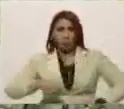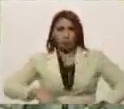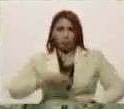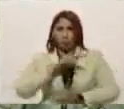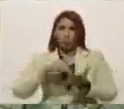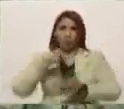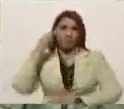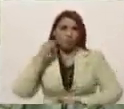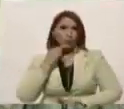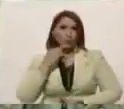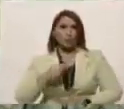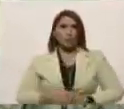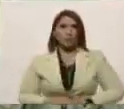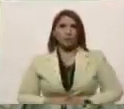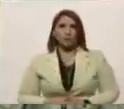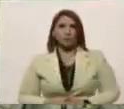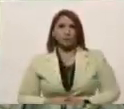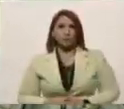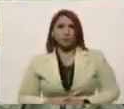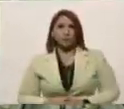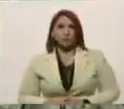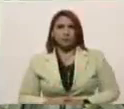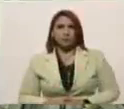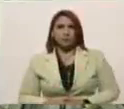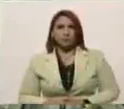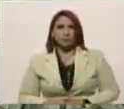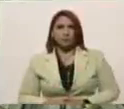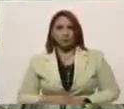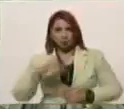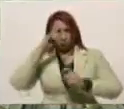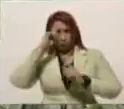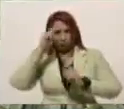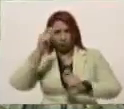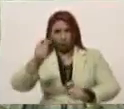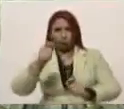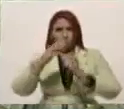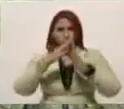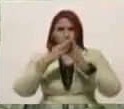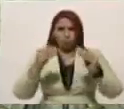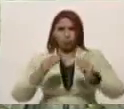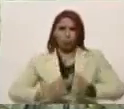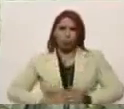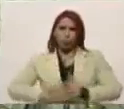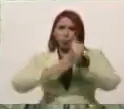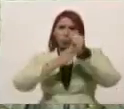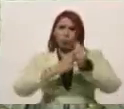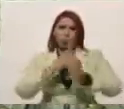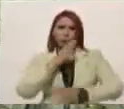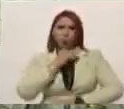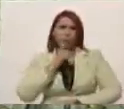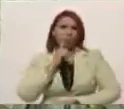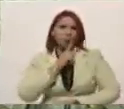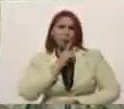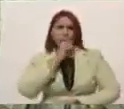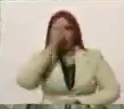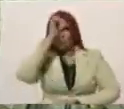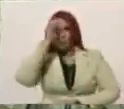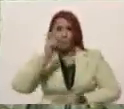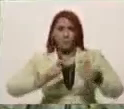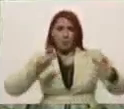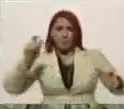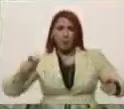Fuerza Armada Nacional Bolivariana, dedicárselo a los héroes anónimos,